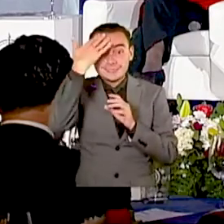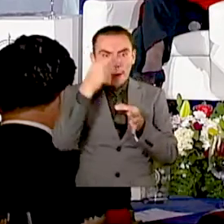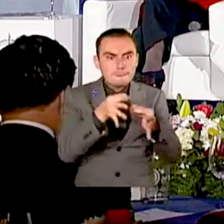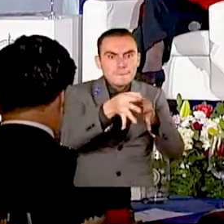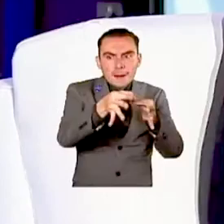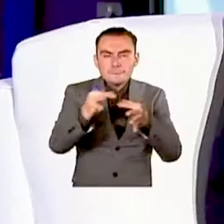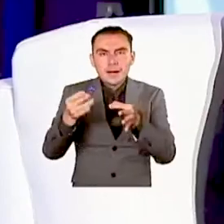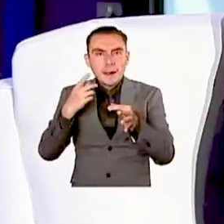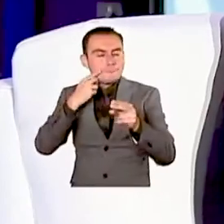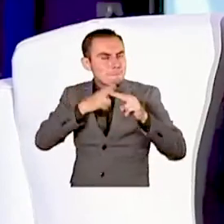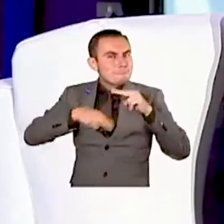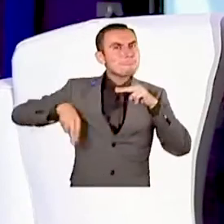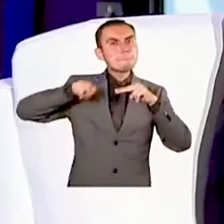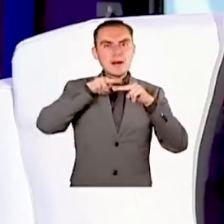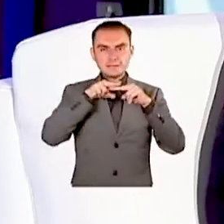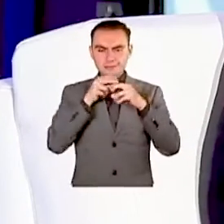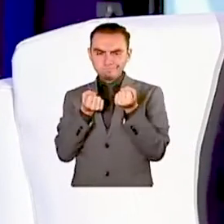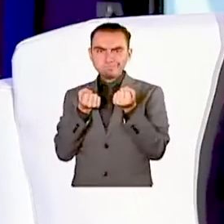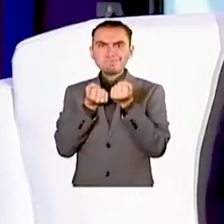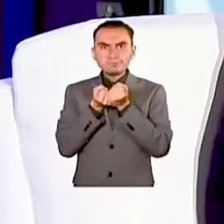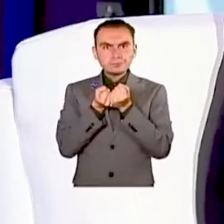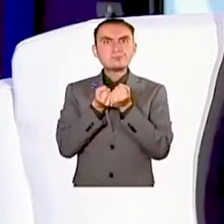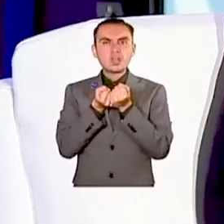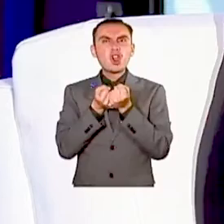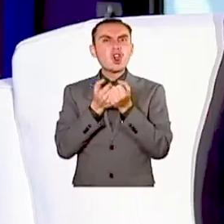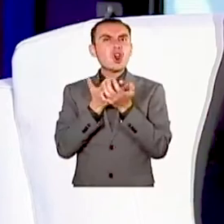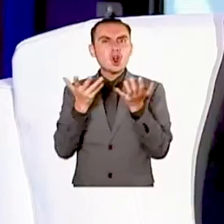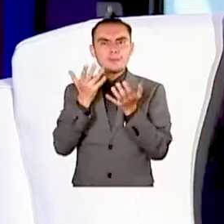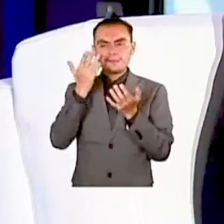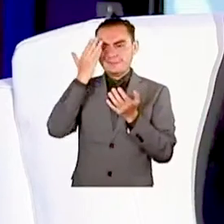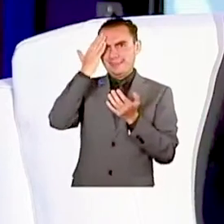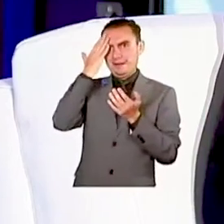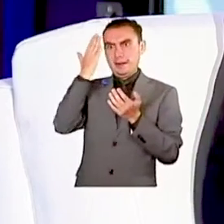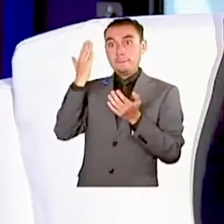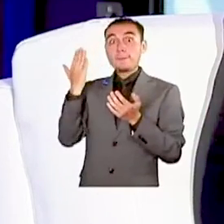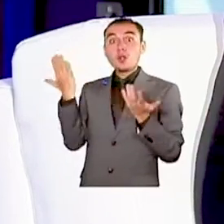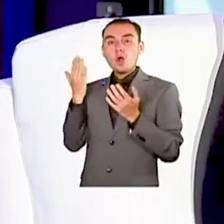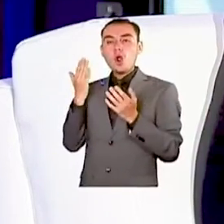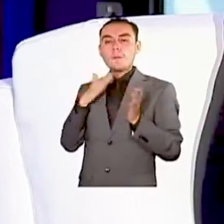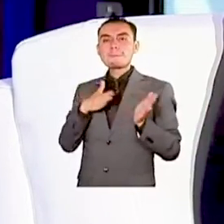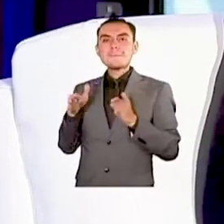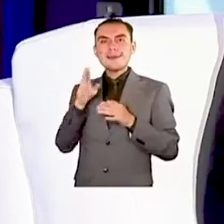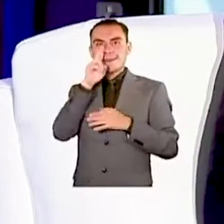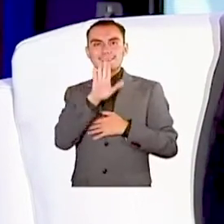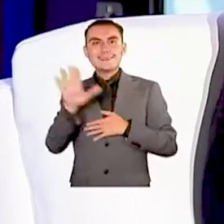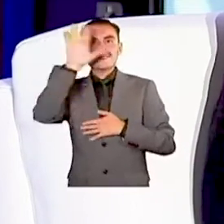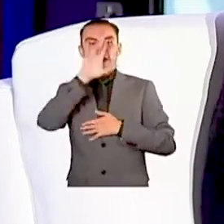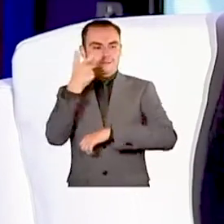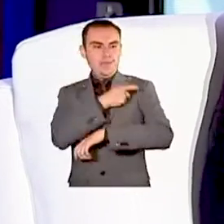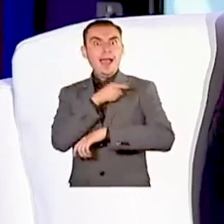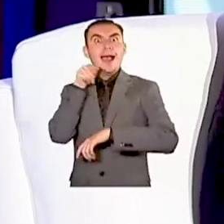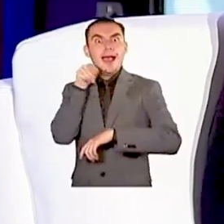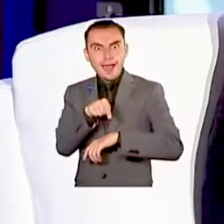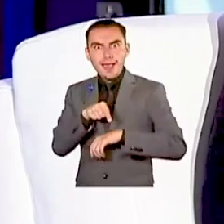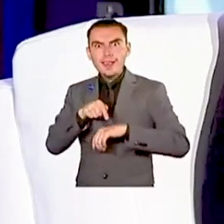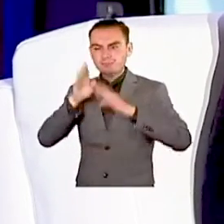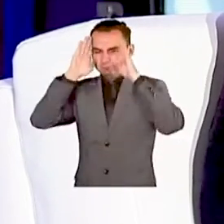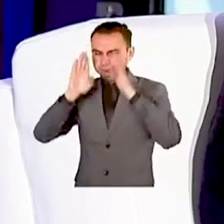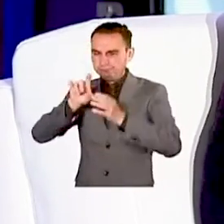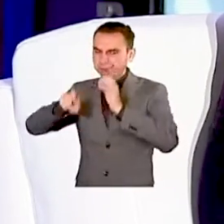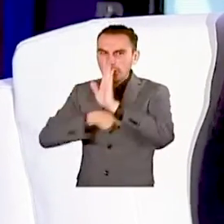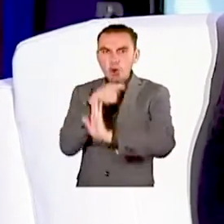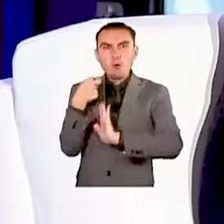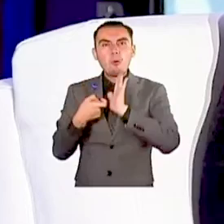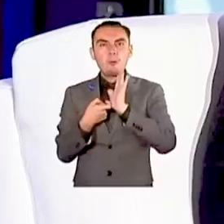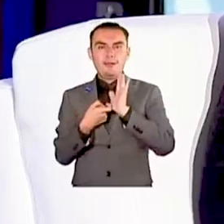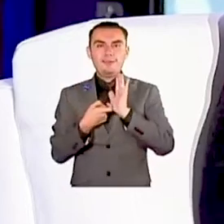territoriales y el nivel central con la vigilancia al Plan Nacional de Vacunación, con